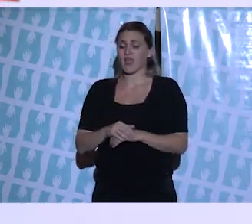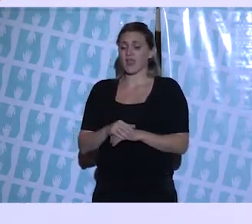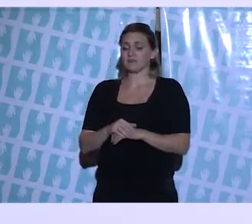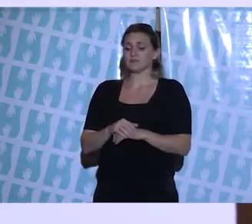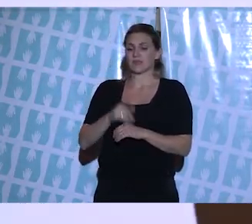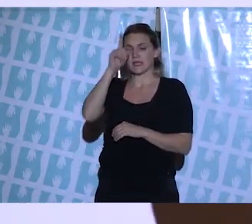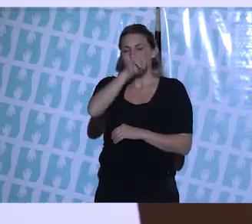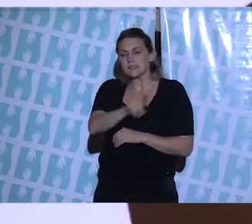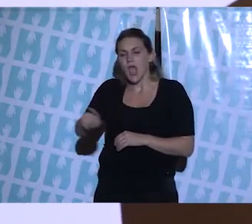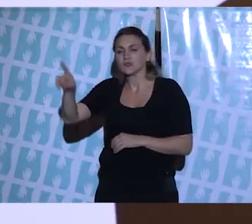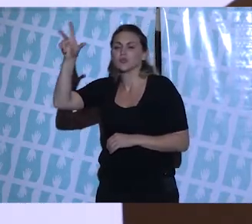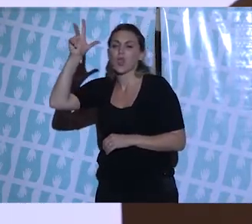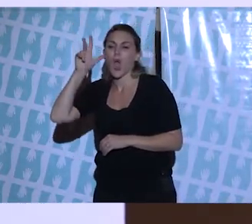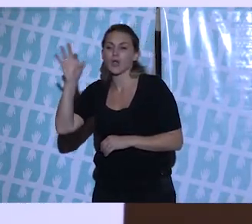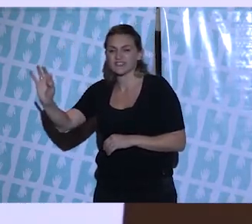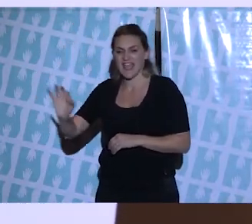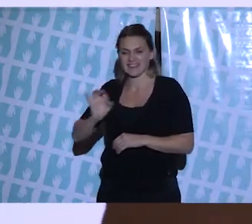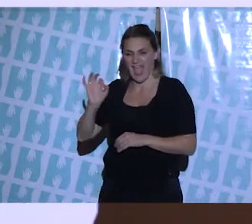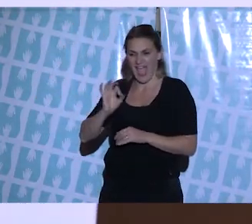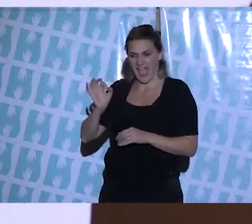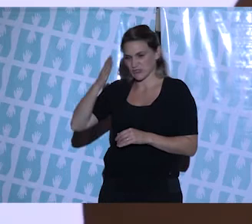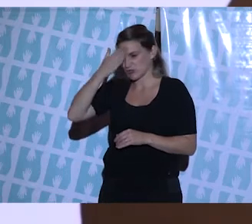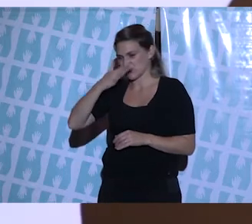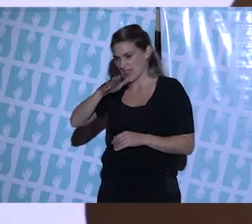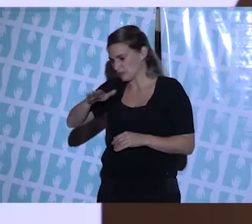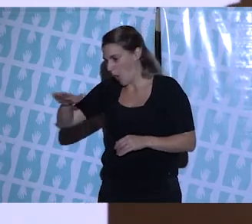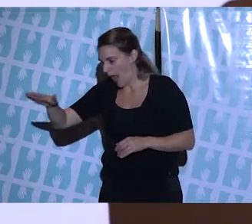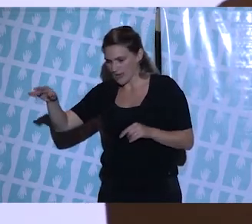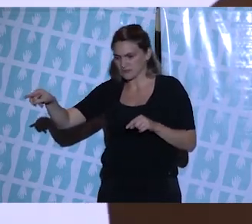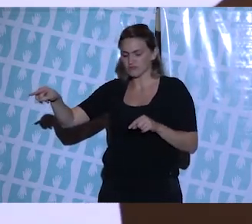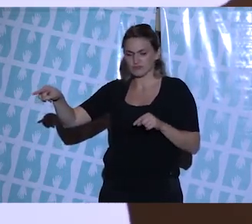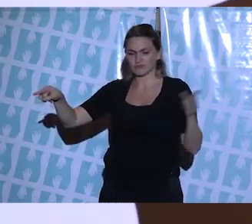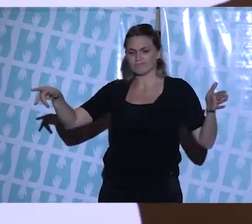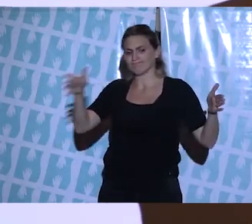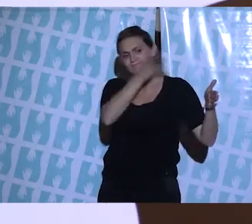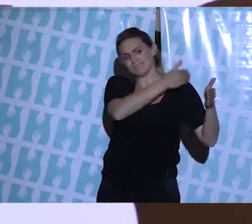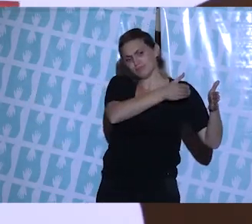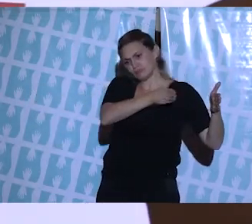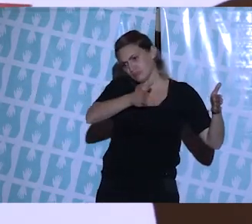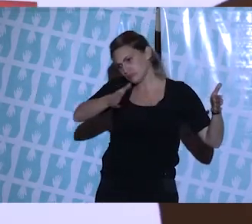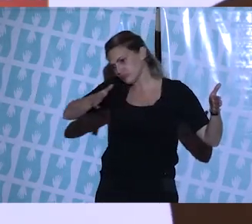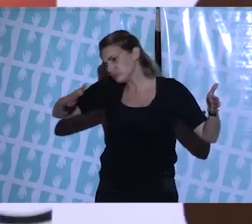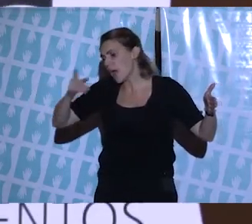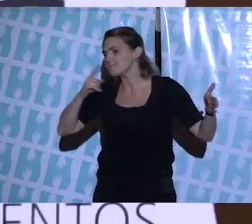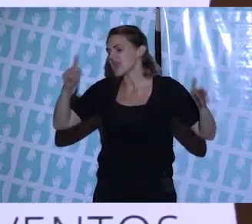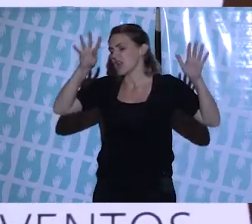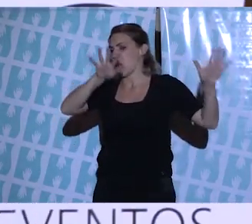transcurrido 180 años, o sea, nos vamos a